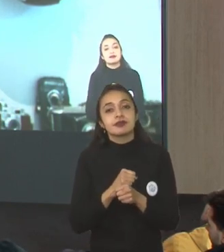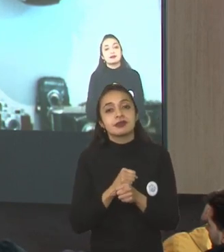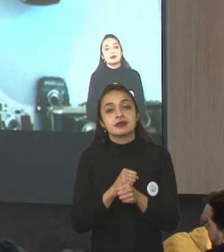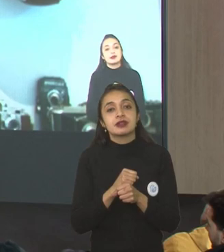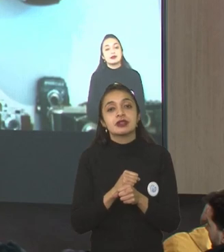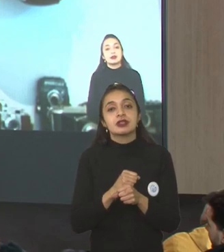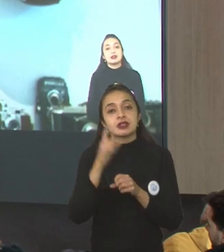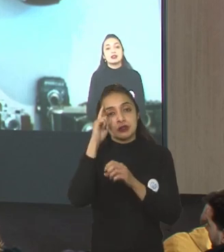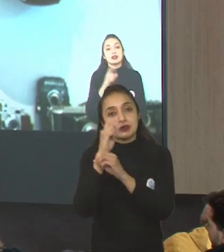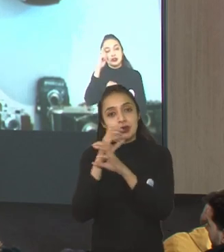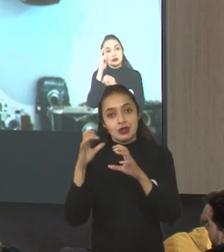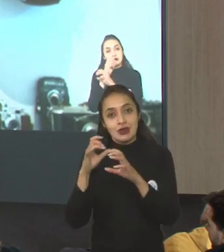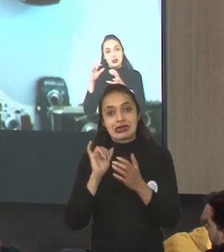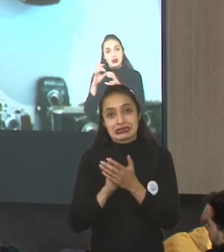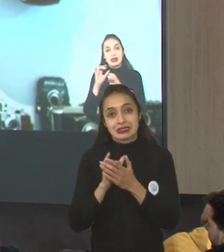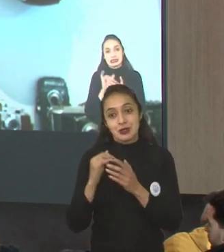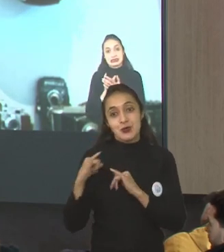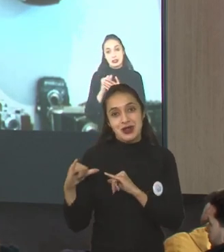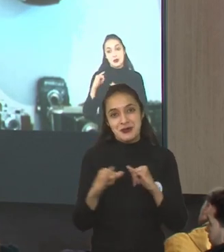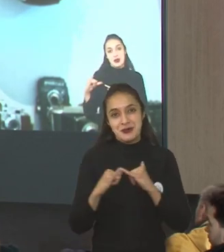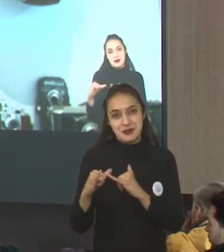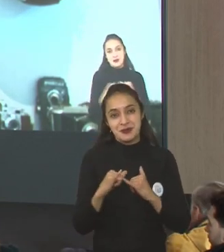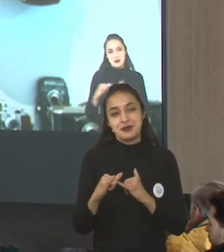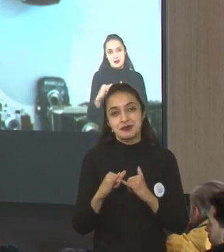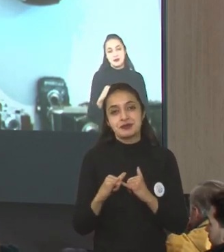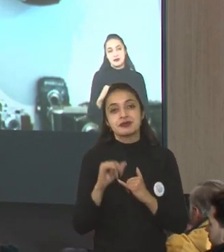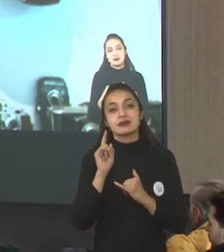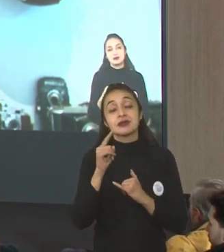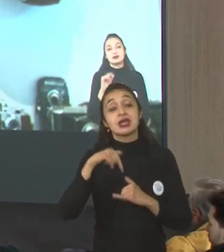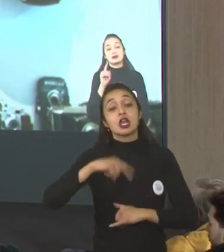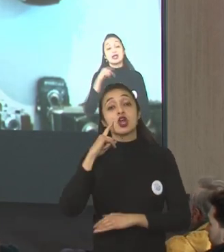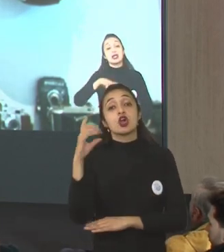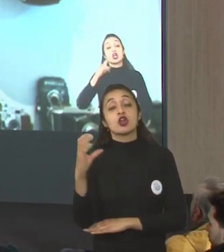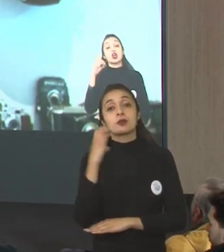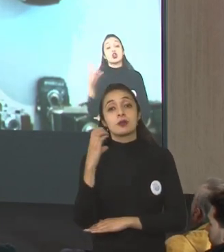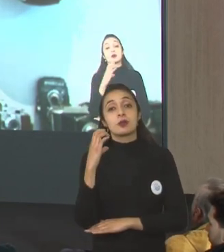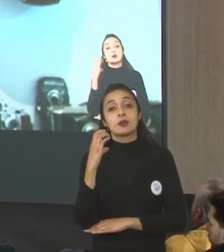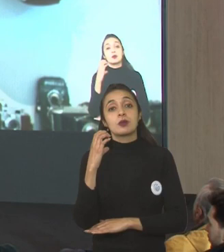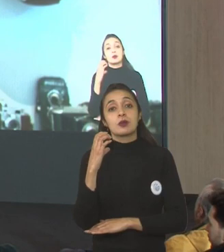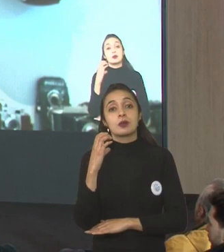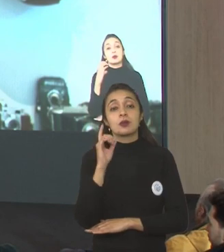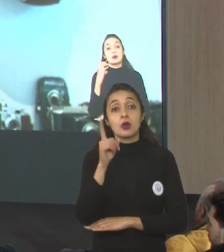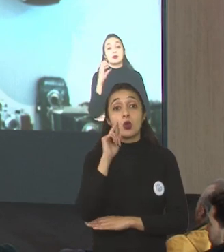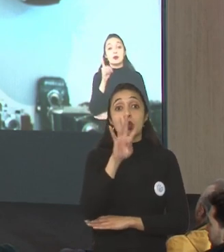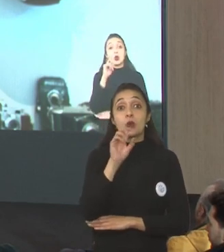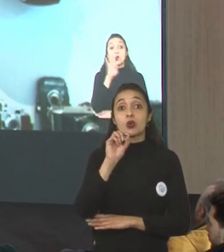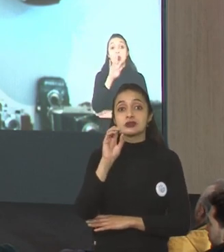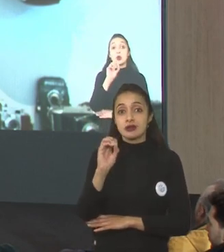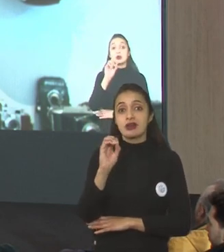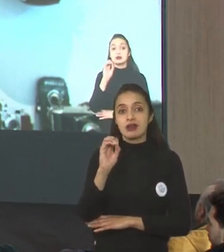Que sueñan al igual que yo, ¿no? Aquí en Colombia 4.0